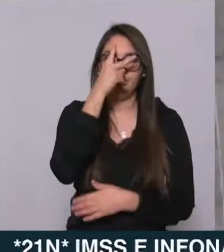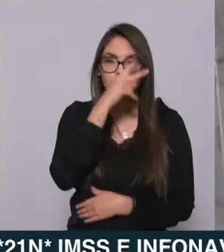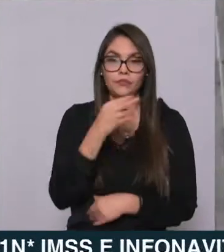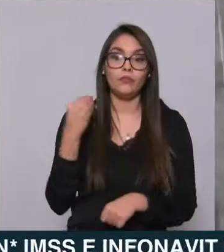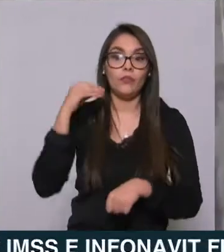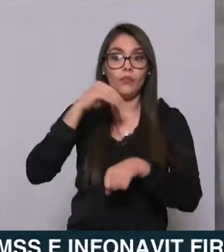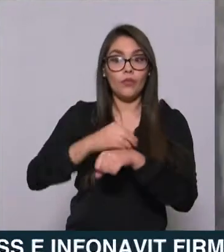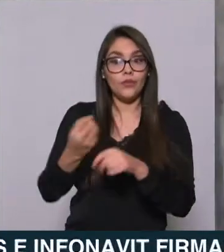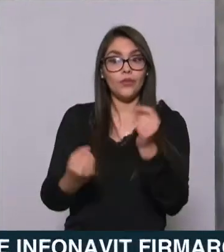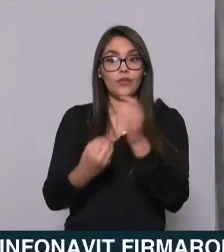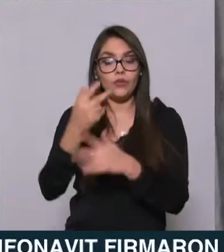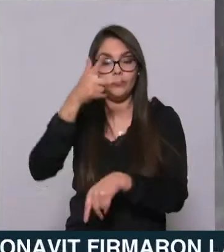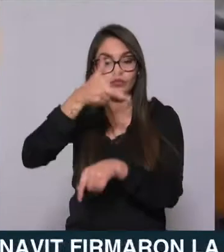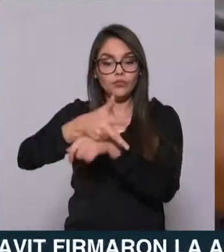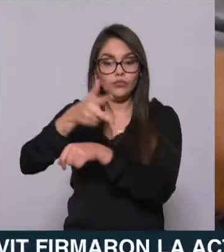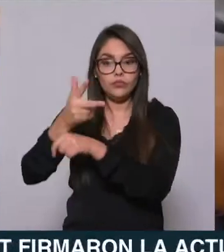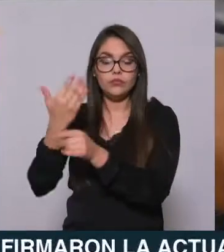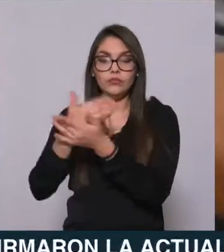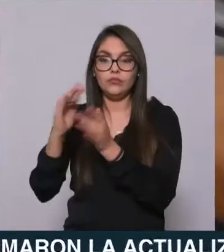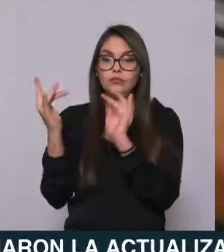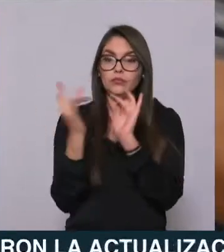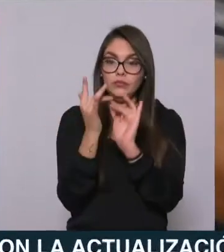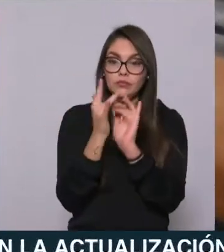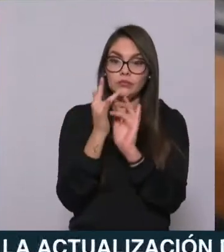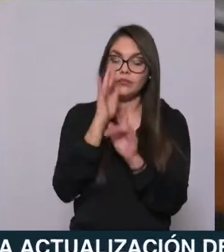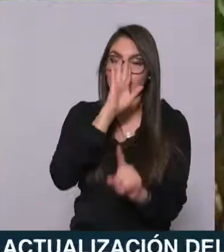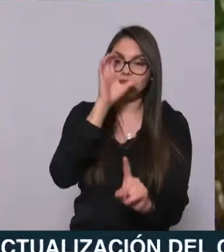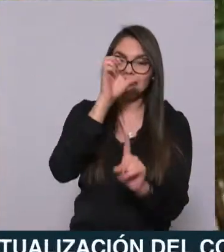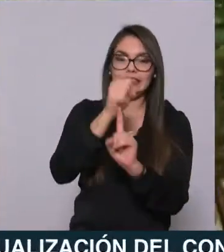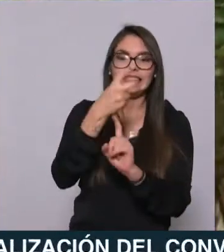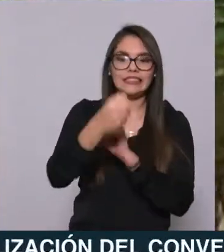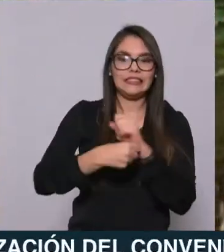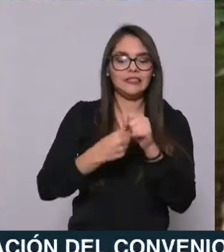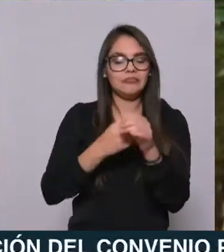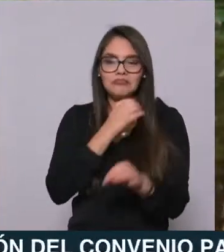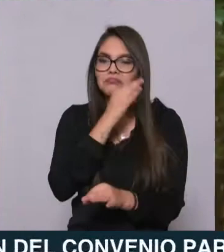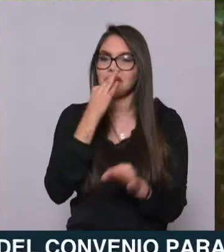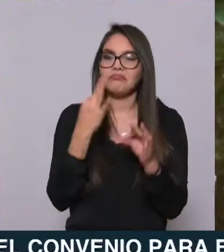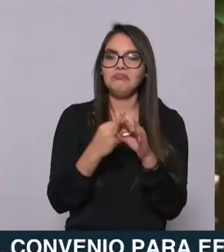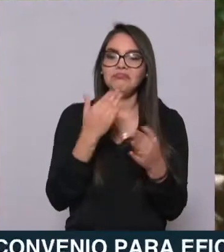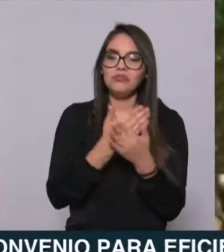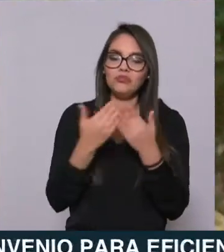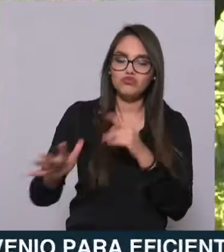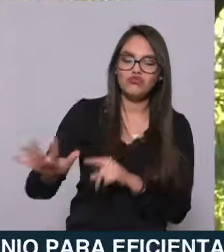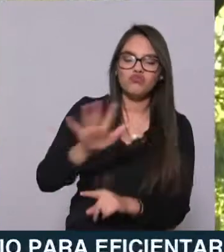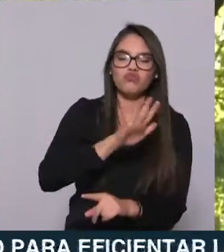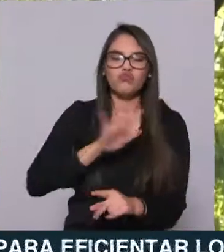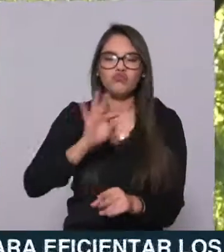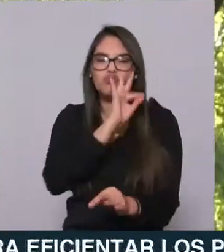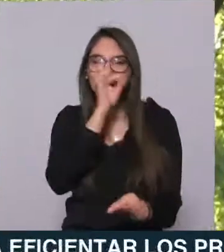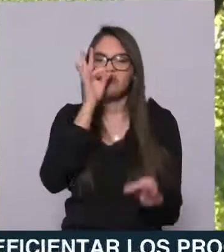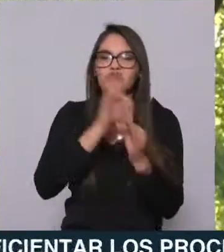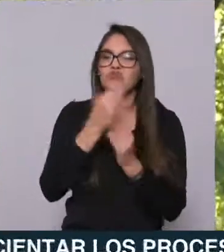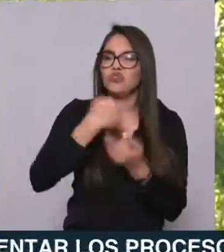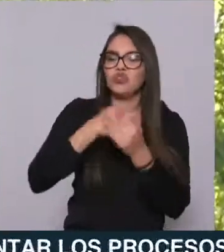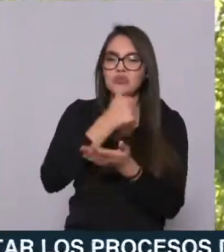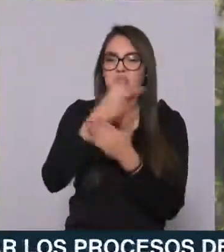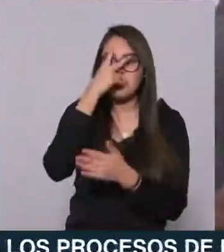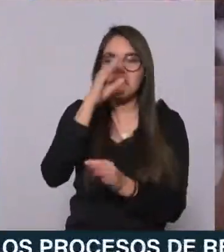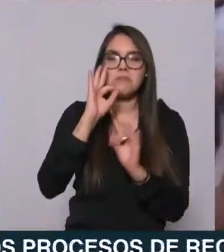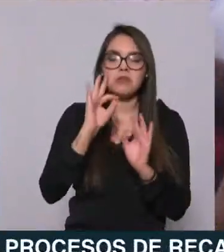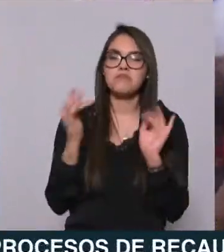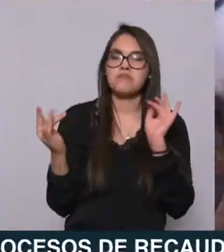este dispositivo de vigilancia y conectividad, se llegó a la meta de este año. Y ahora existe cobertura de este servicio en toda la Ciudad de